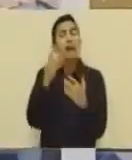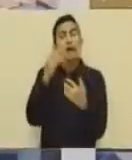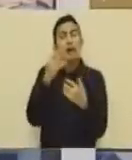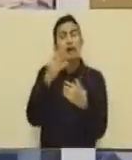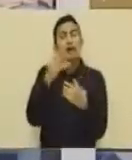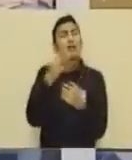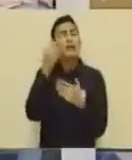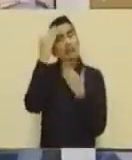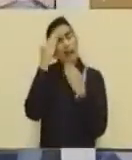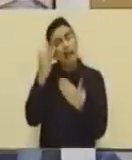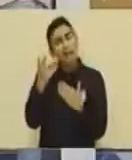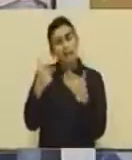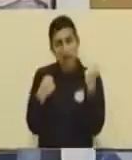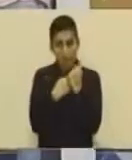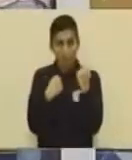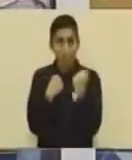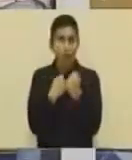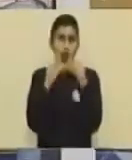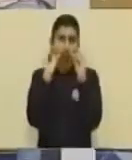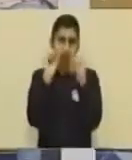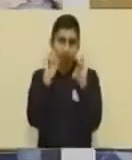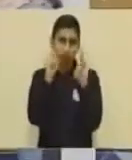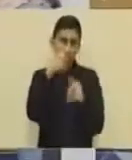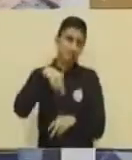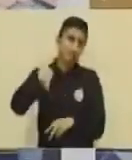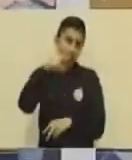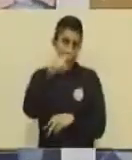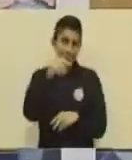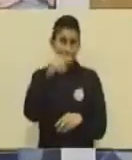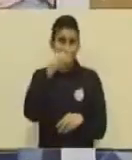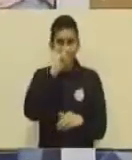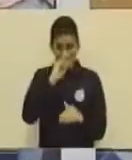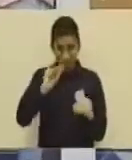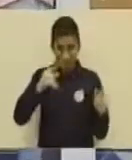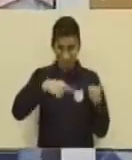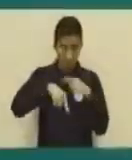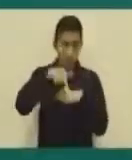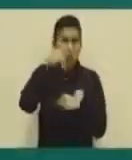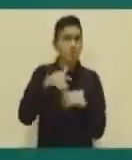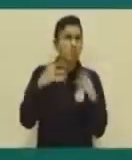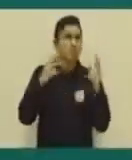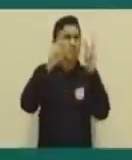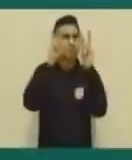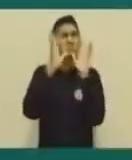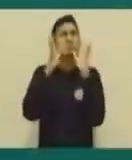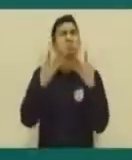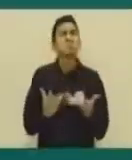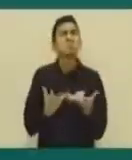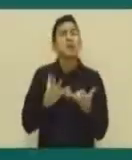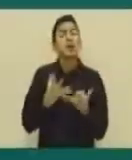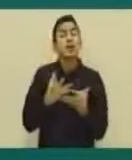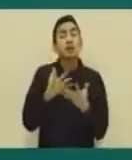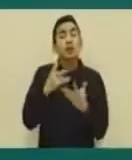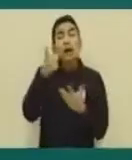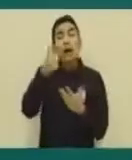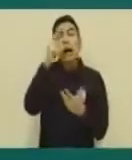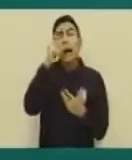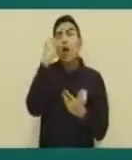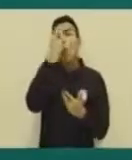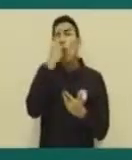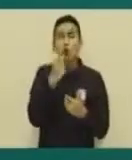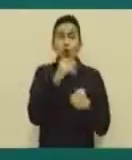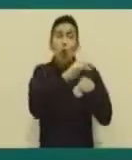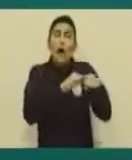hoy? Mucho gusto, André, qué bueno poder estar aquí con ustedes y estar con ustedes, chicos. Hoy vamos a hablar de lo que es